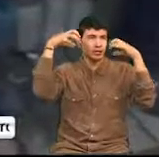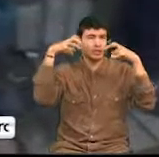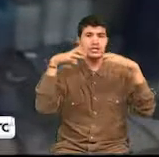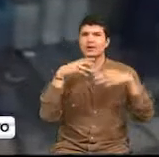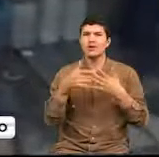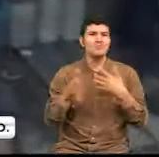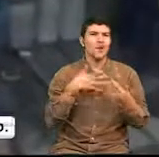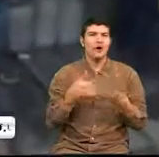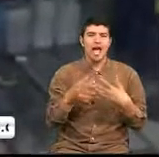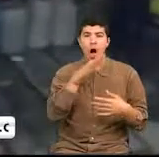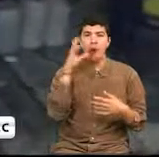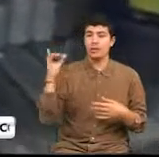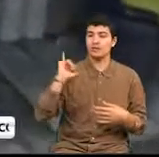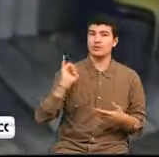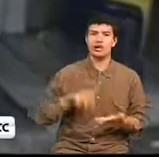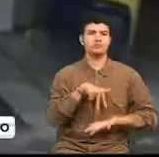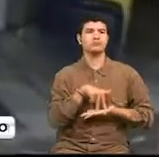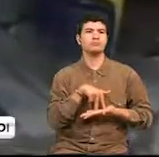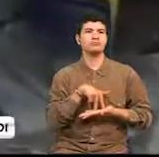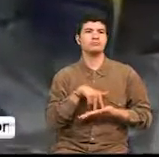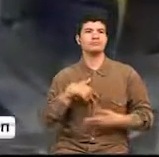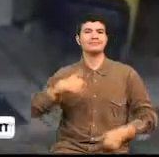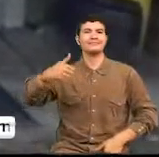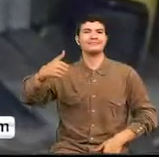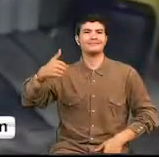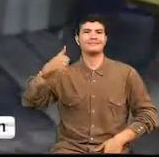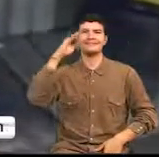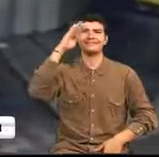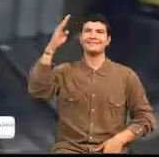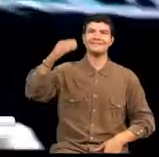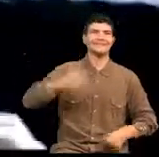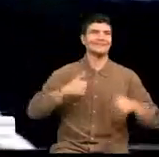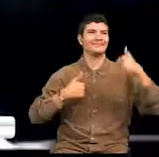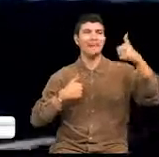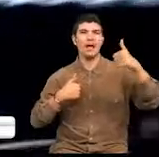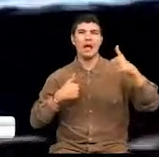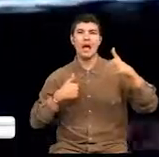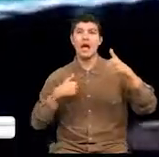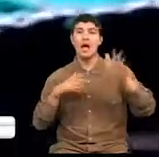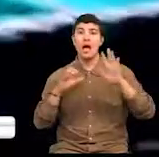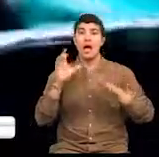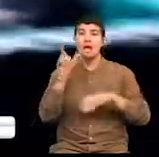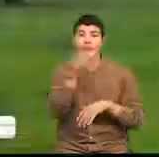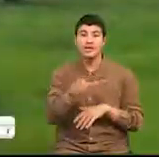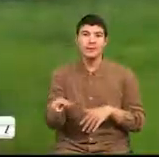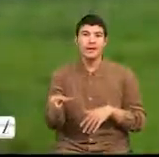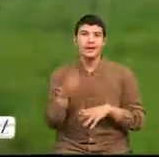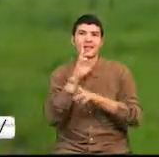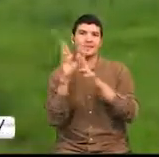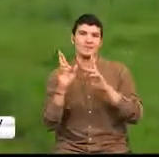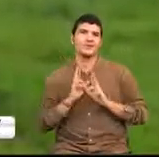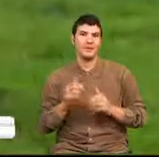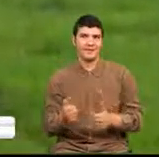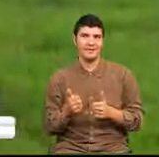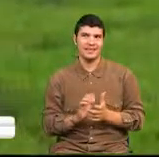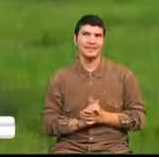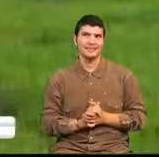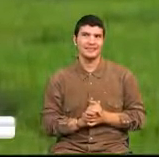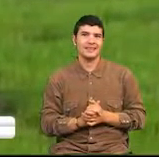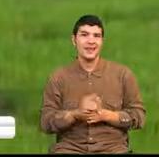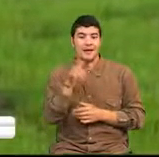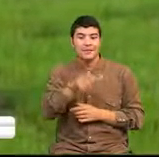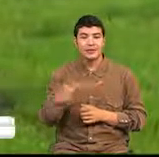sea la hora que sea, el soldado está ahí con la mano, pues lo que más le agrada al soldado es que la gente le responda. Cuando a uno